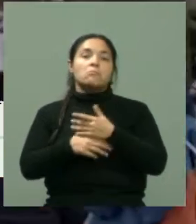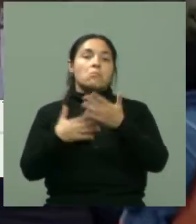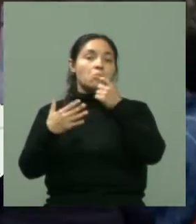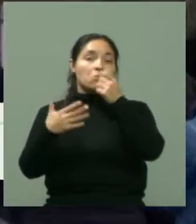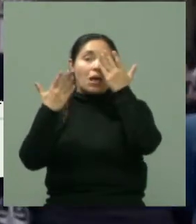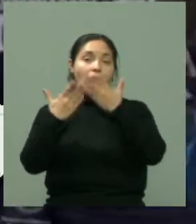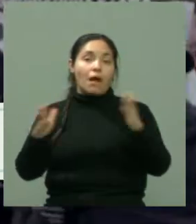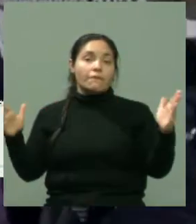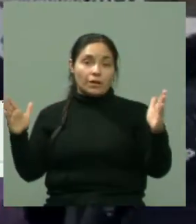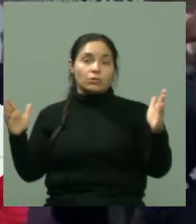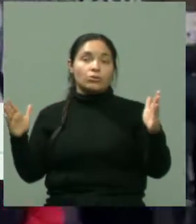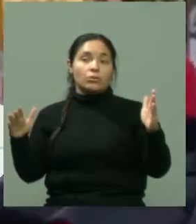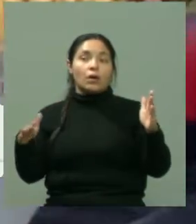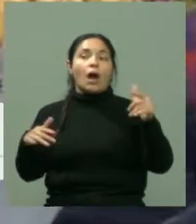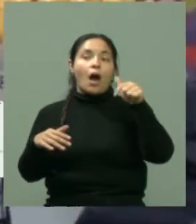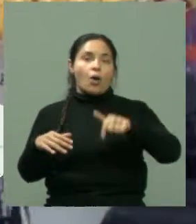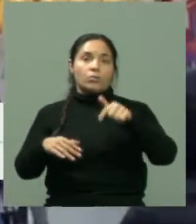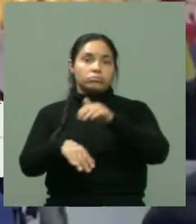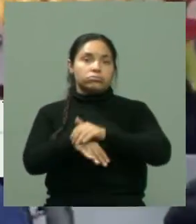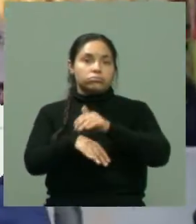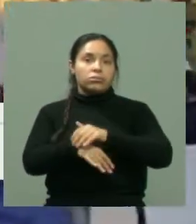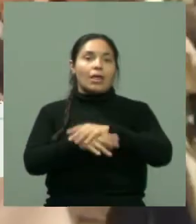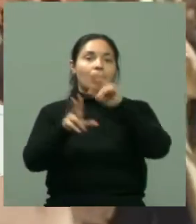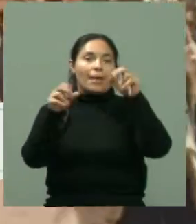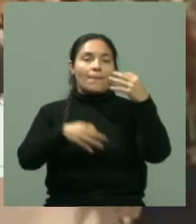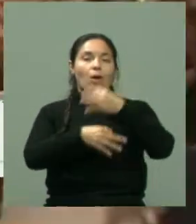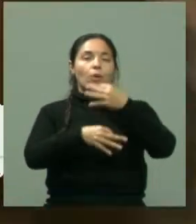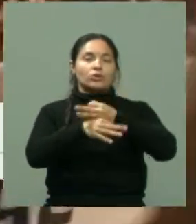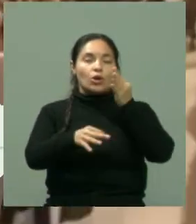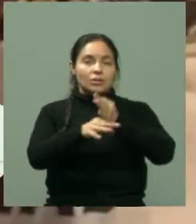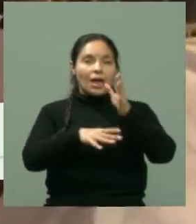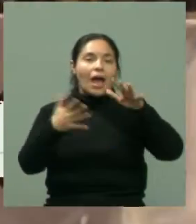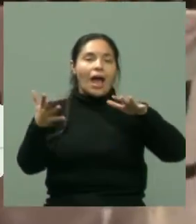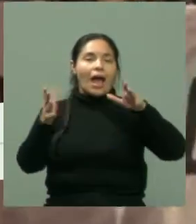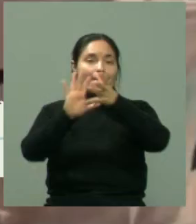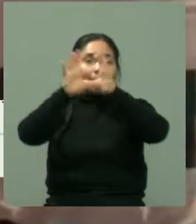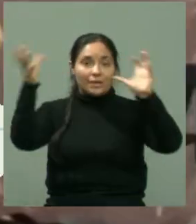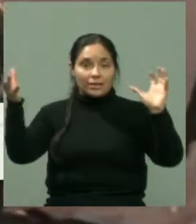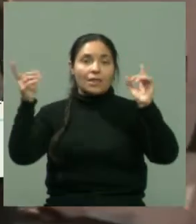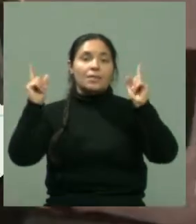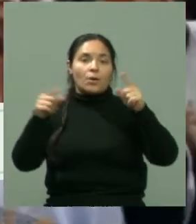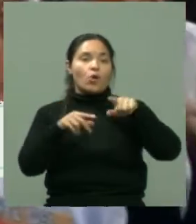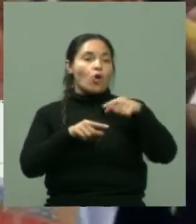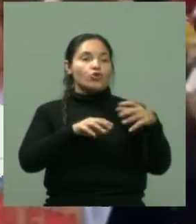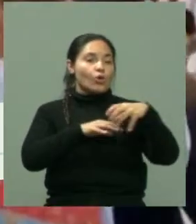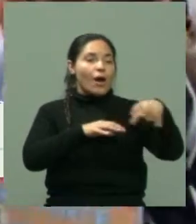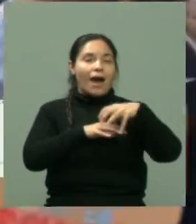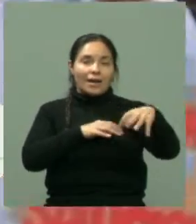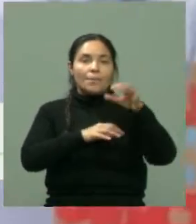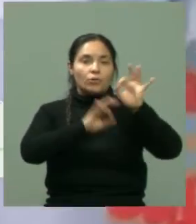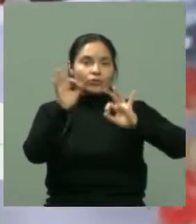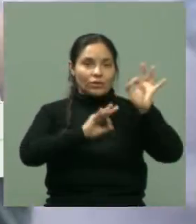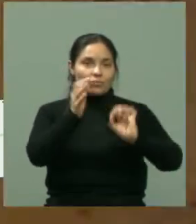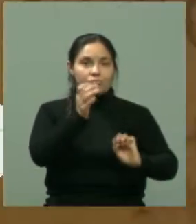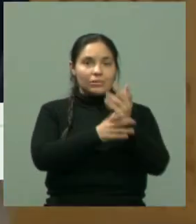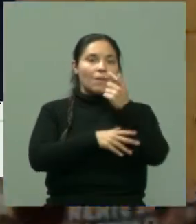muy comprometidos más que nada ahora con la educación ambiental, pero el poder hacer a través de otras áreas otros proyectos, como por ejemplo desde el